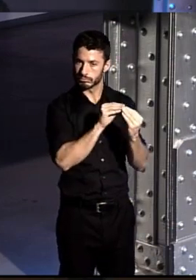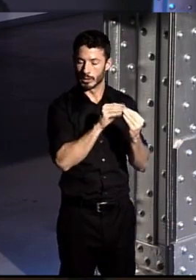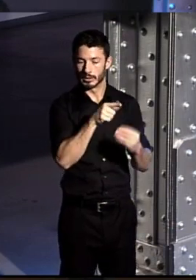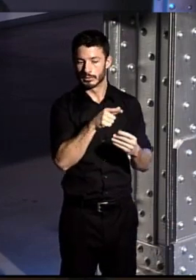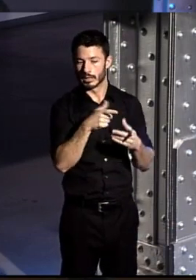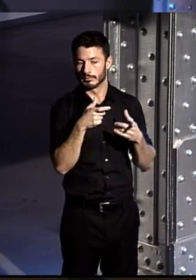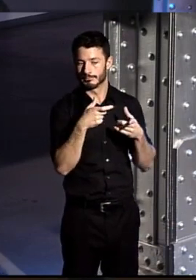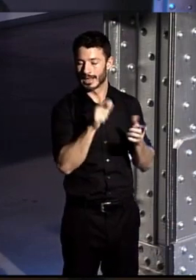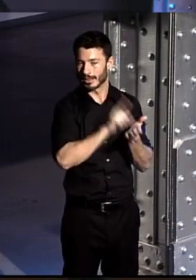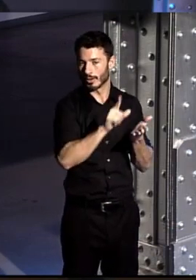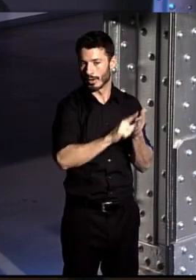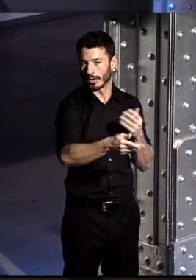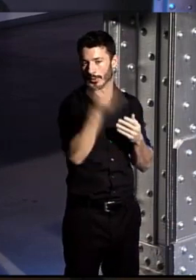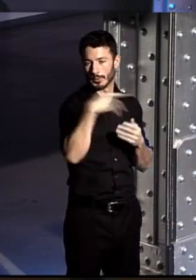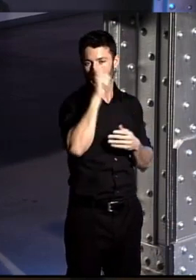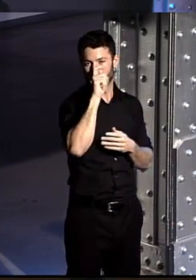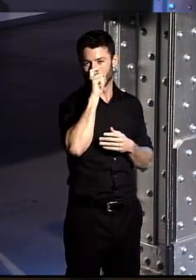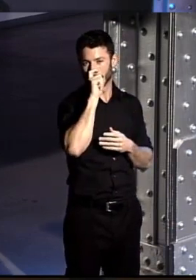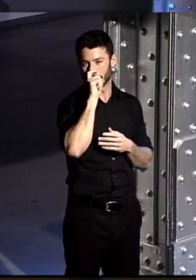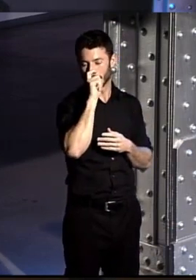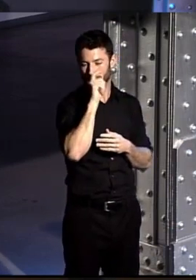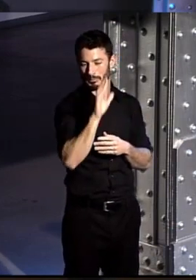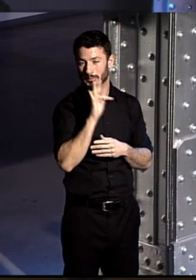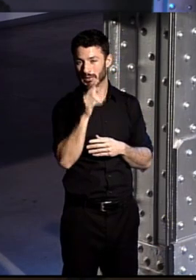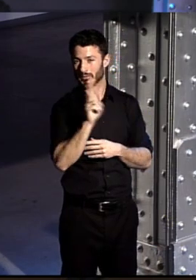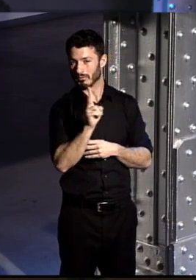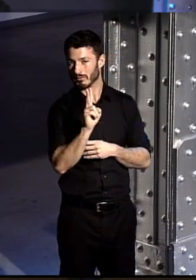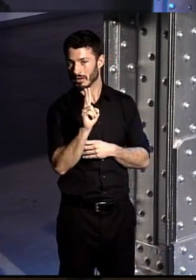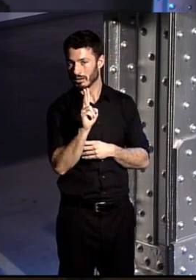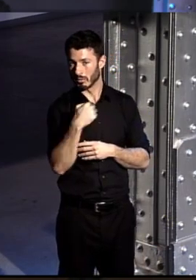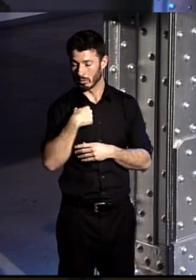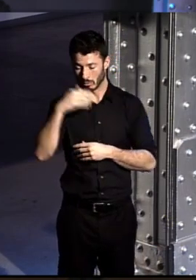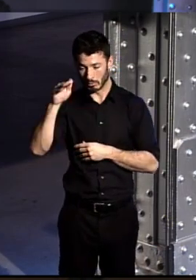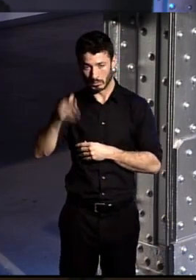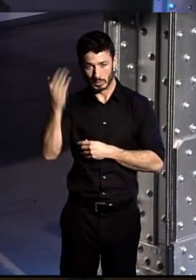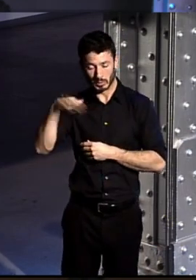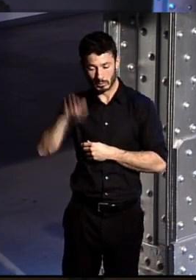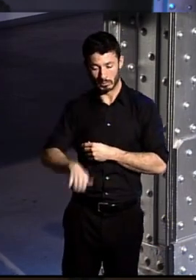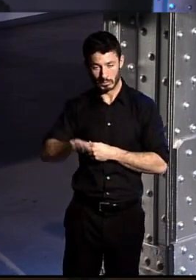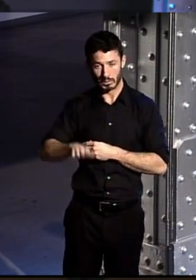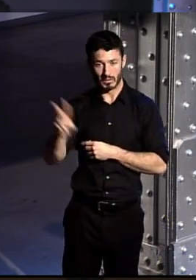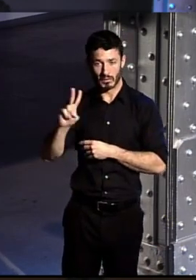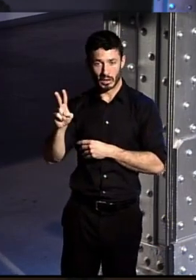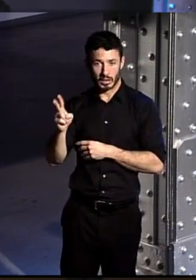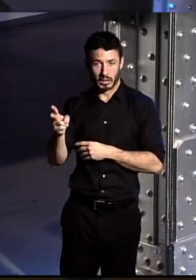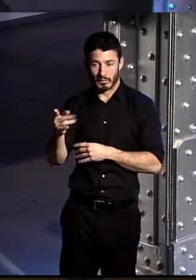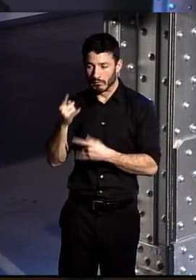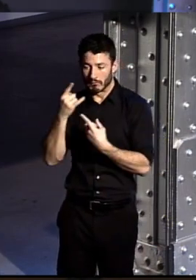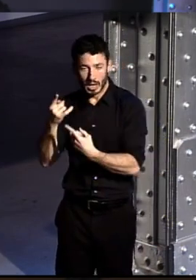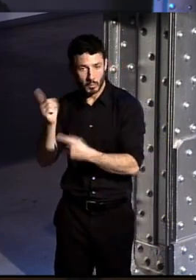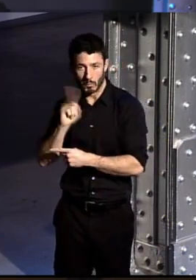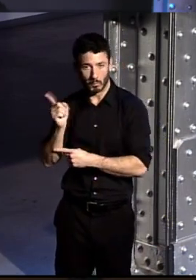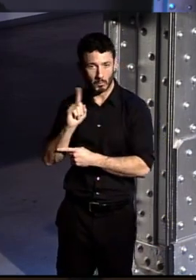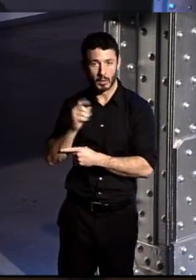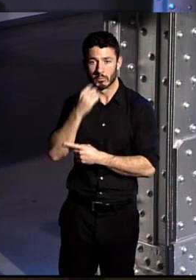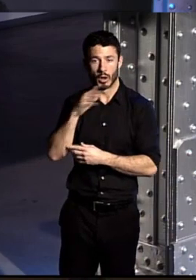esa distancia sí que se produce, y además Verne no era santo de mi devoción. Yo no disfruté de pequeña con Verne, me gustaba más Conan Doyle y Enid Blyton y todas las